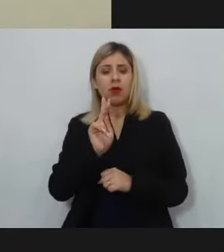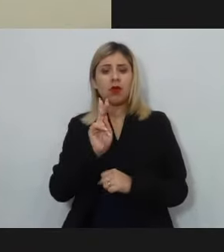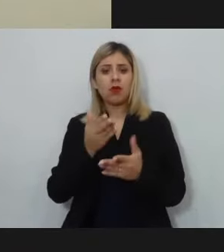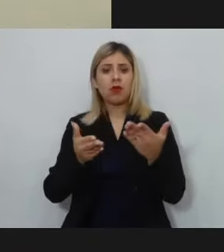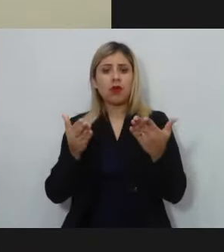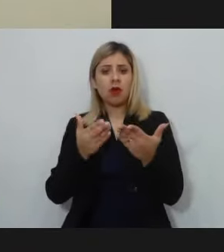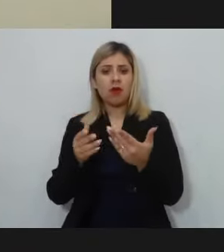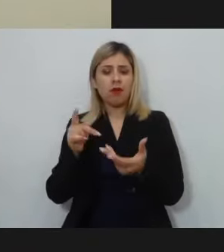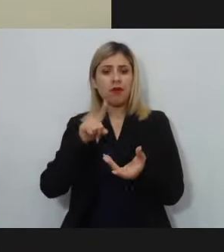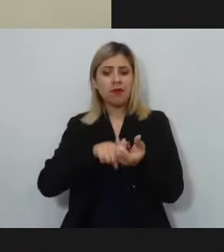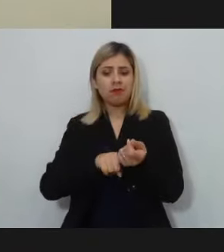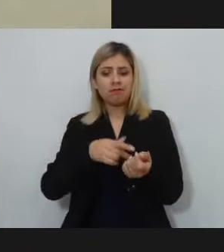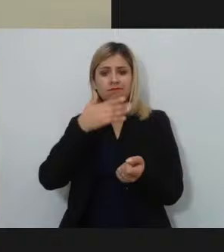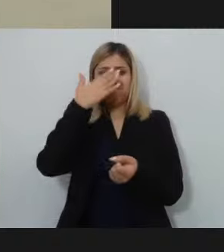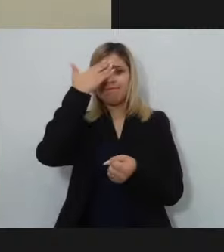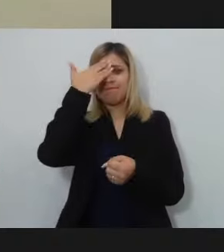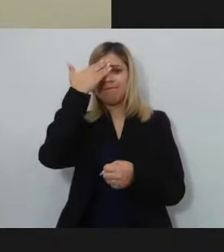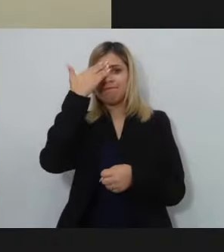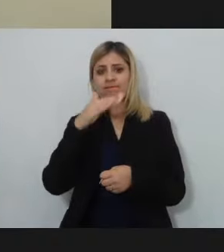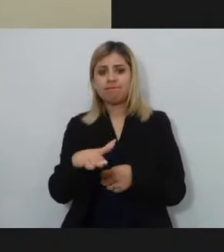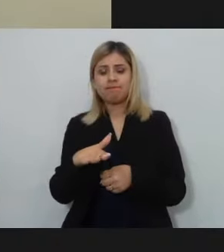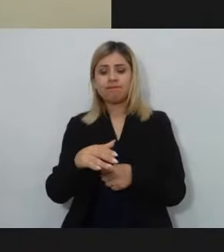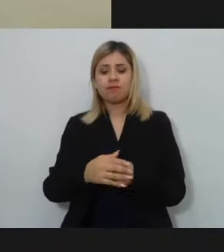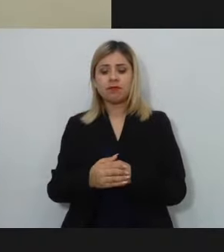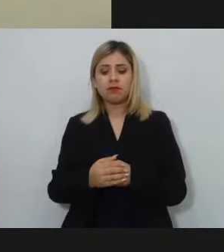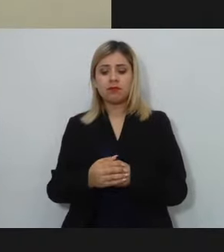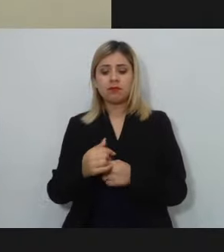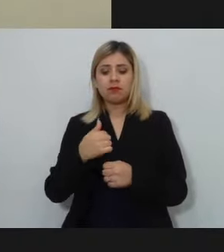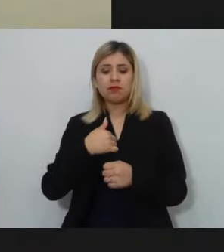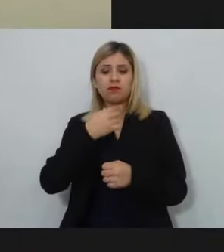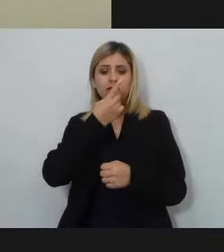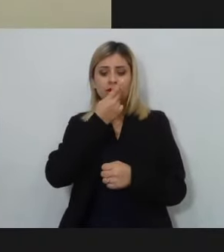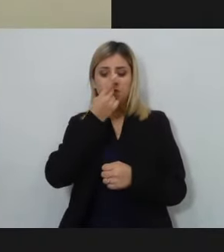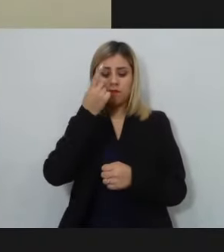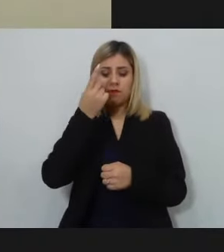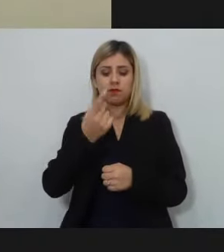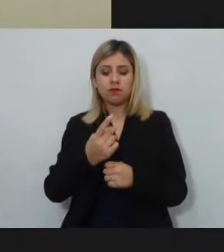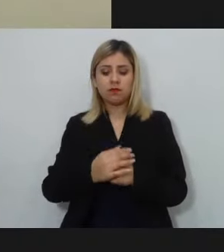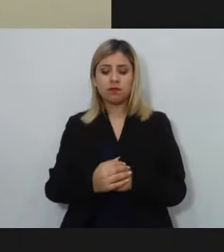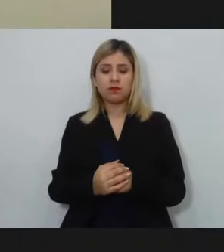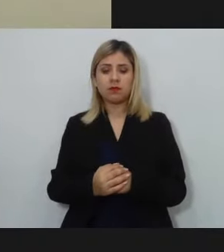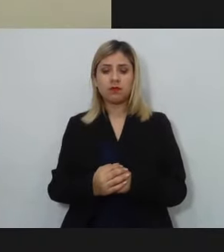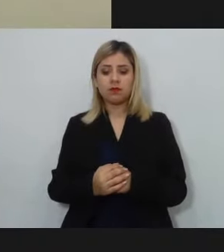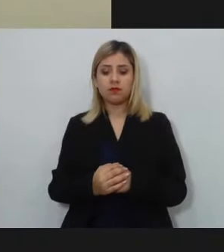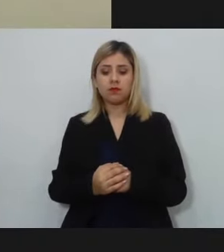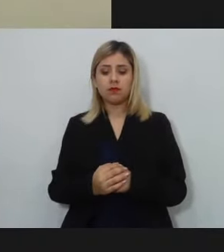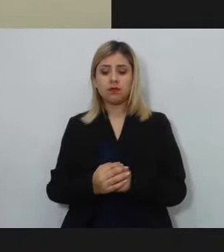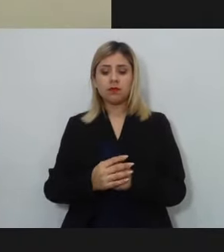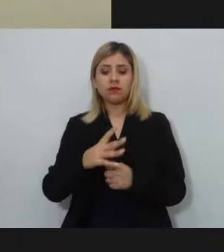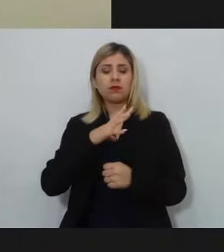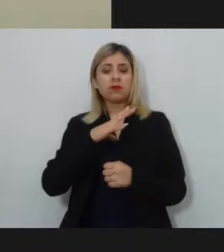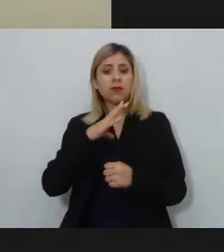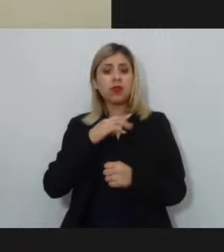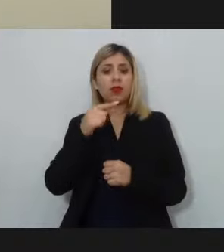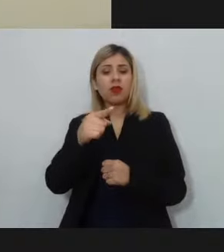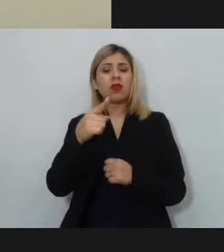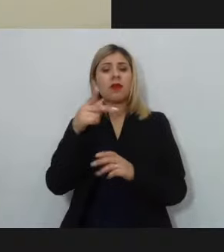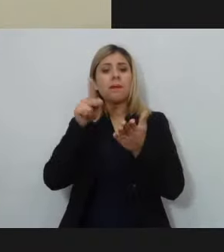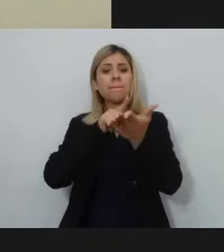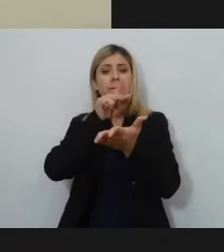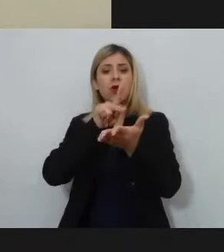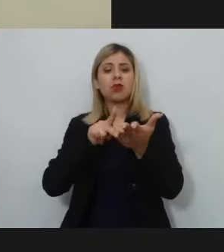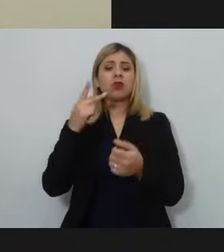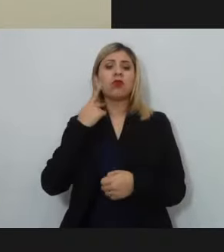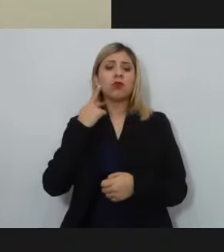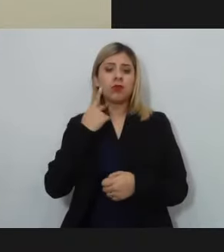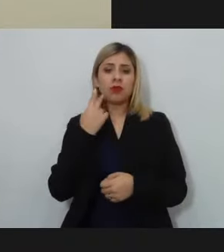a mencionar nada más que dice se limita a decir que los partidos políticos deberán postular una de las